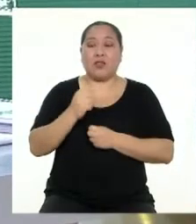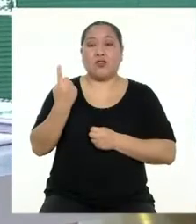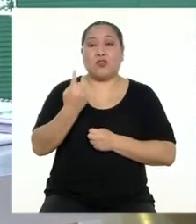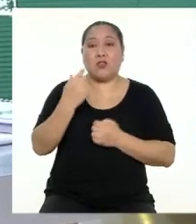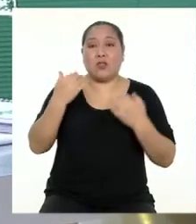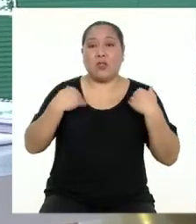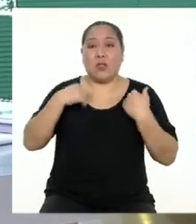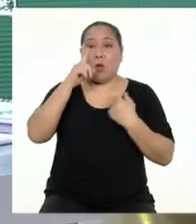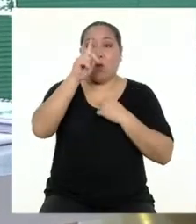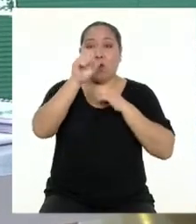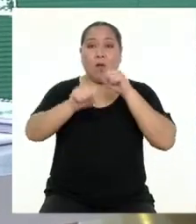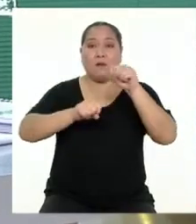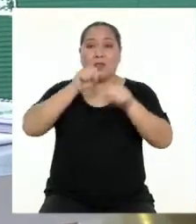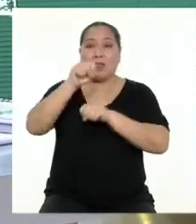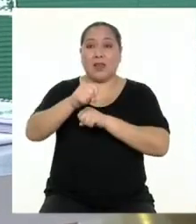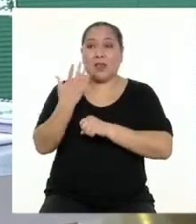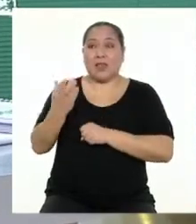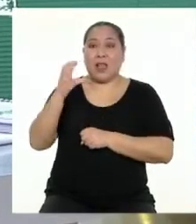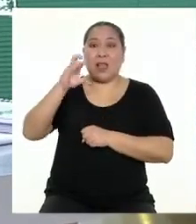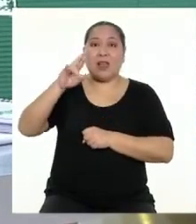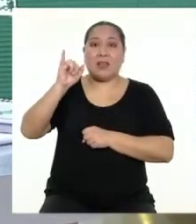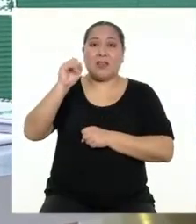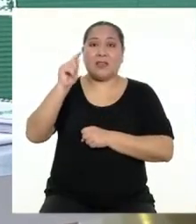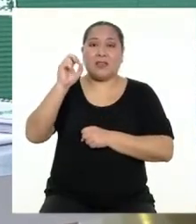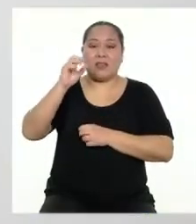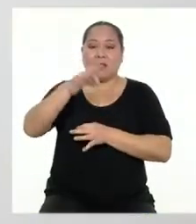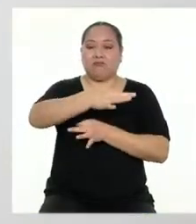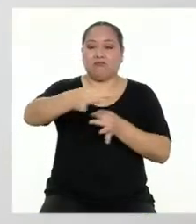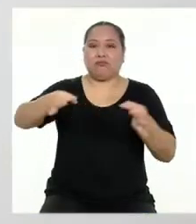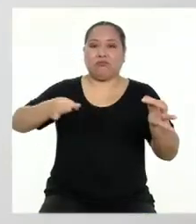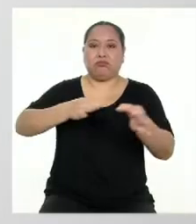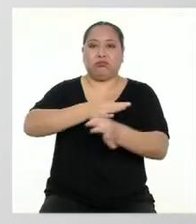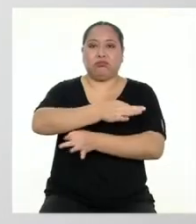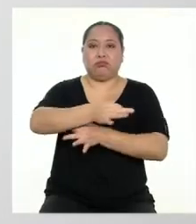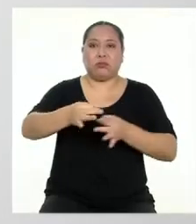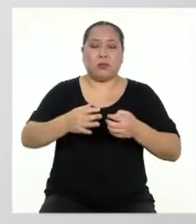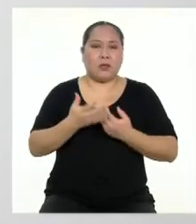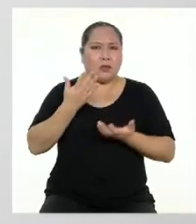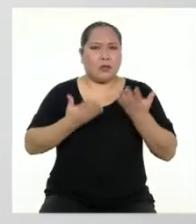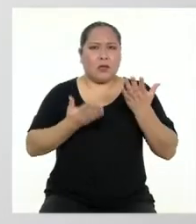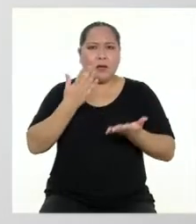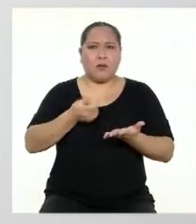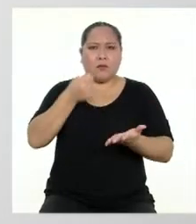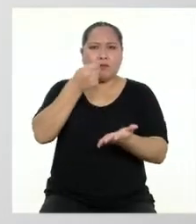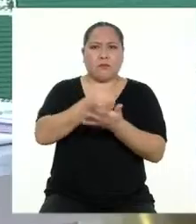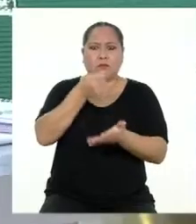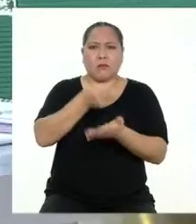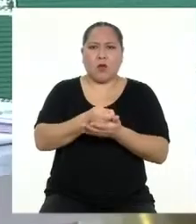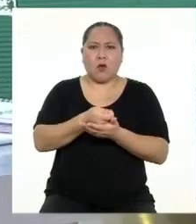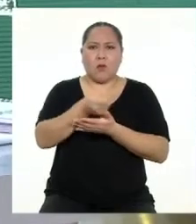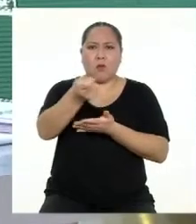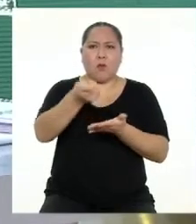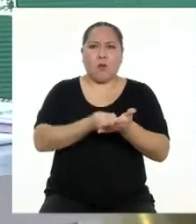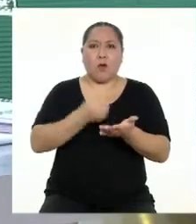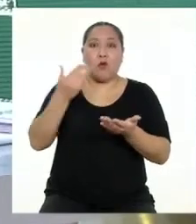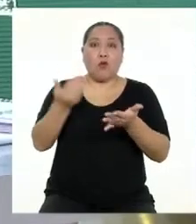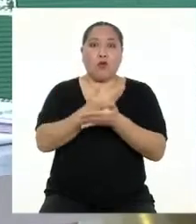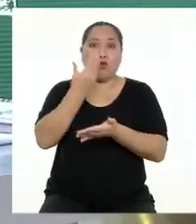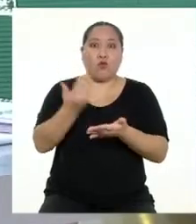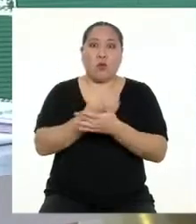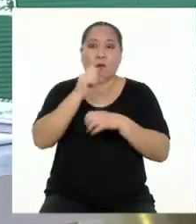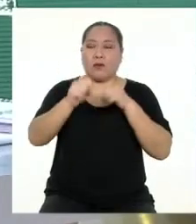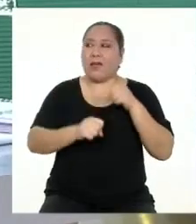bicicleta de Cristina y tienen que rotársela todos. Quizás deberían invertir en una nueva bicicleta. ¡Claro!